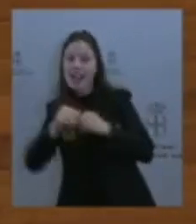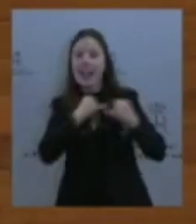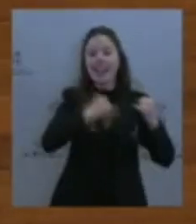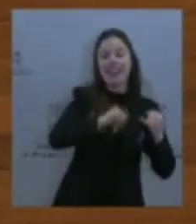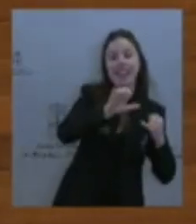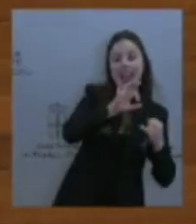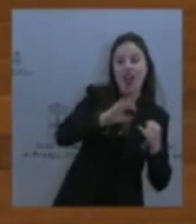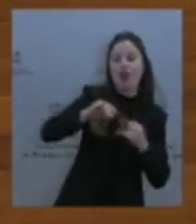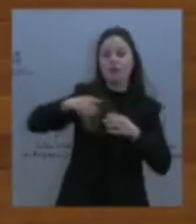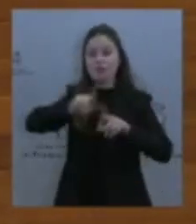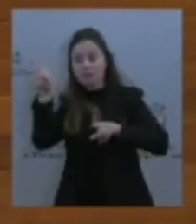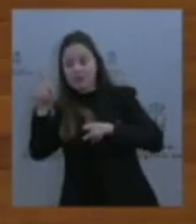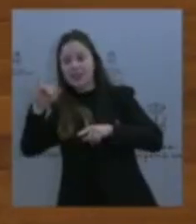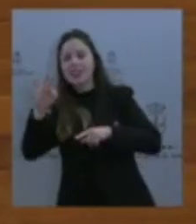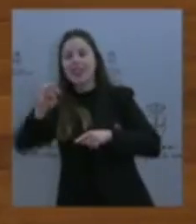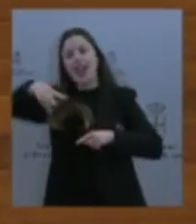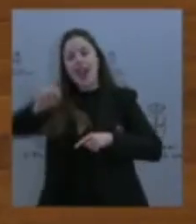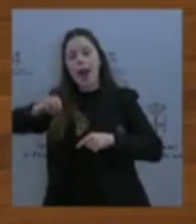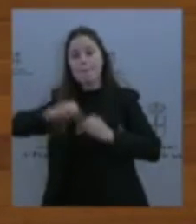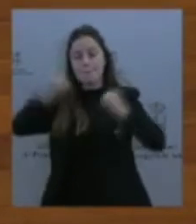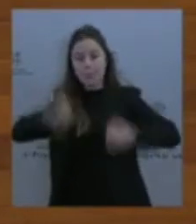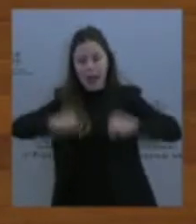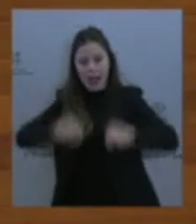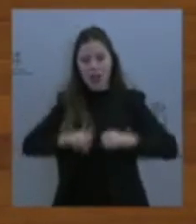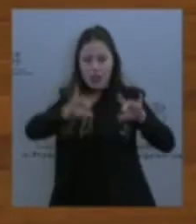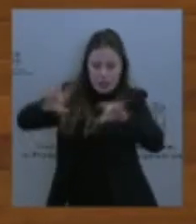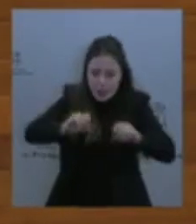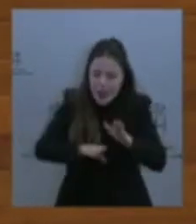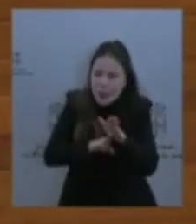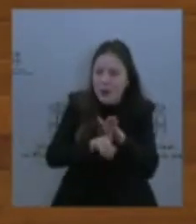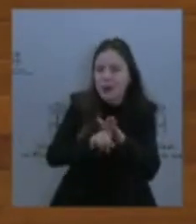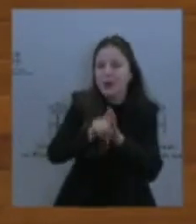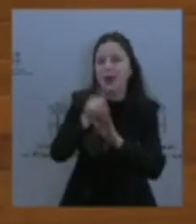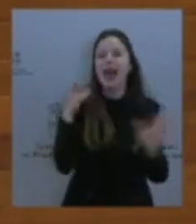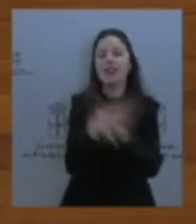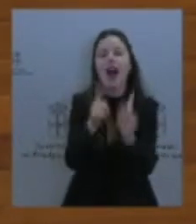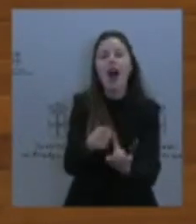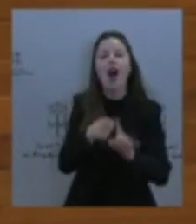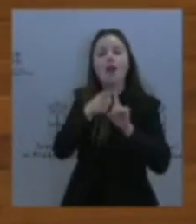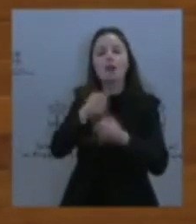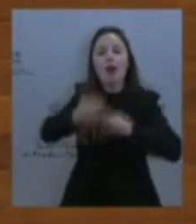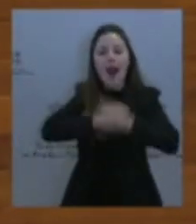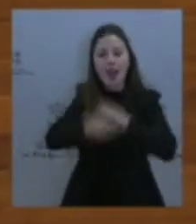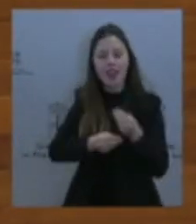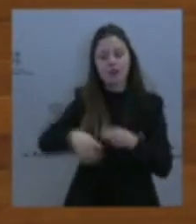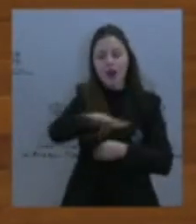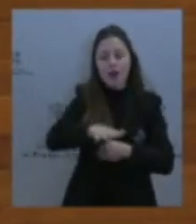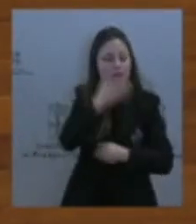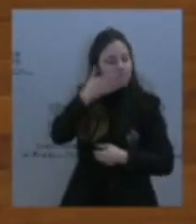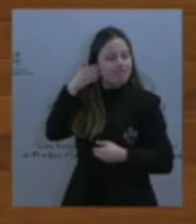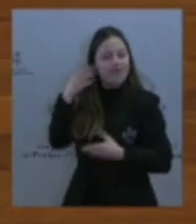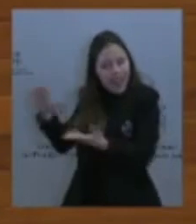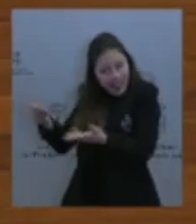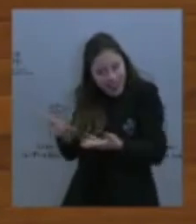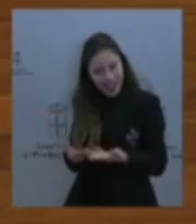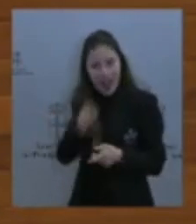ver que la nuestra tierra progresa y esposiga y el objetivo de hacer de ella un lugar digno y acogedor para todas las personas que aquí